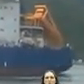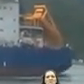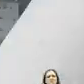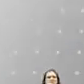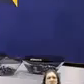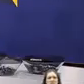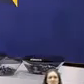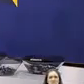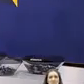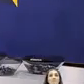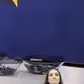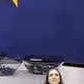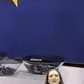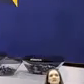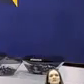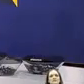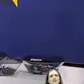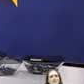de Barranquilla.